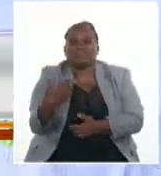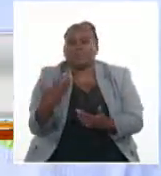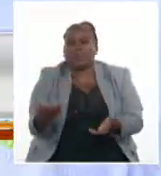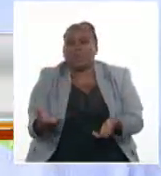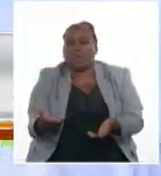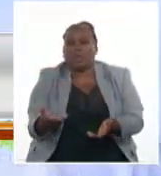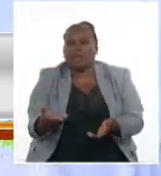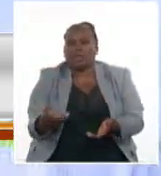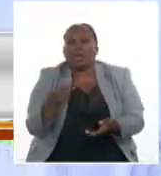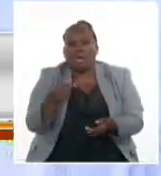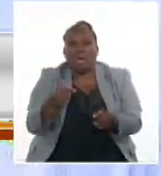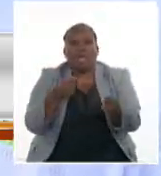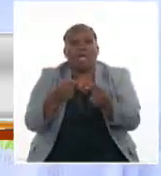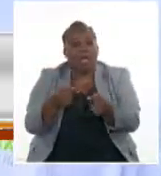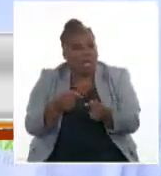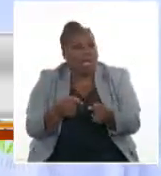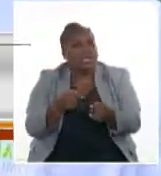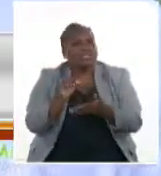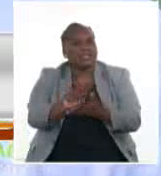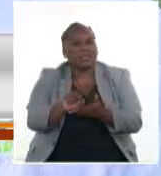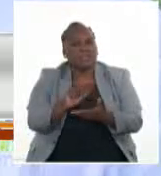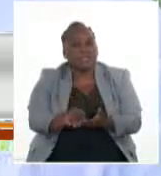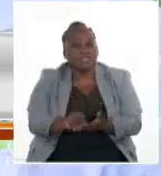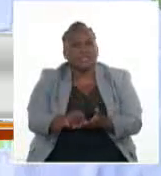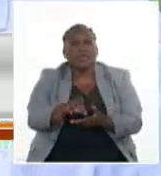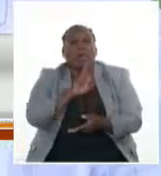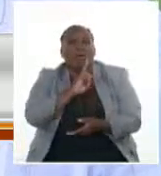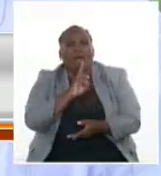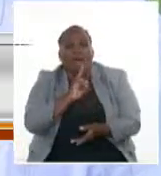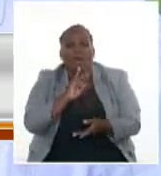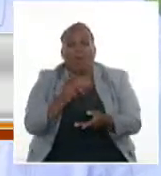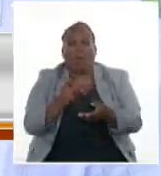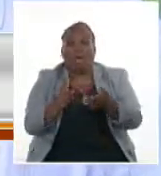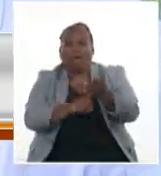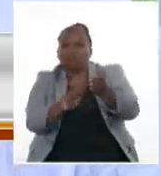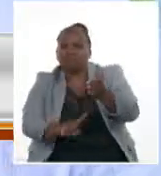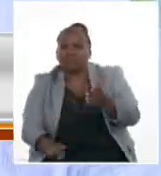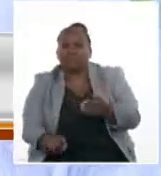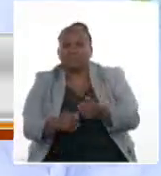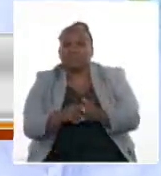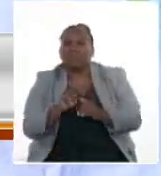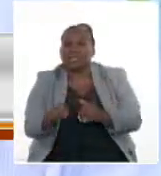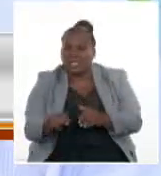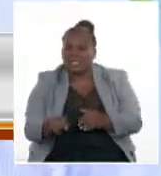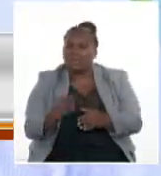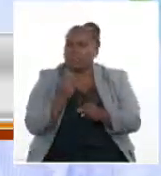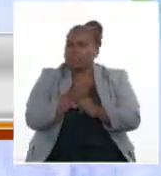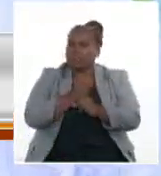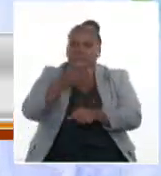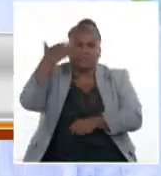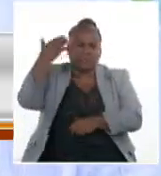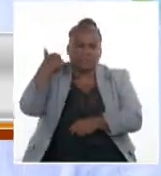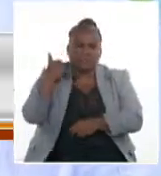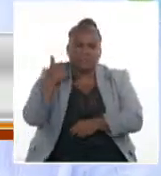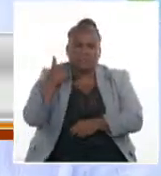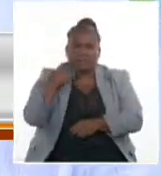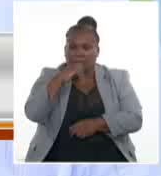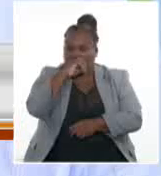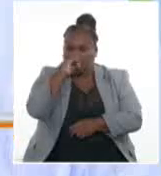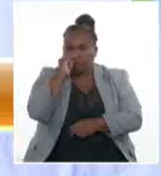acerque servicio a la población, en algunos casos, porque nosotros ya veníamos a este tema implementándolo. Comenzamos